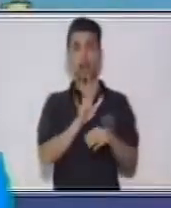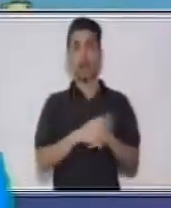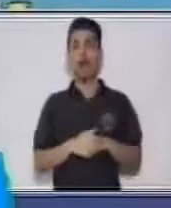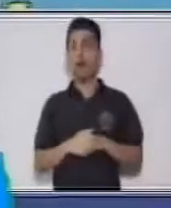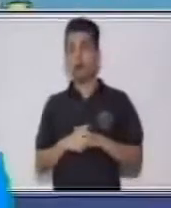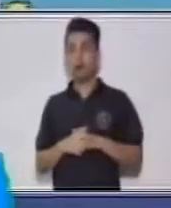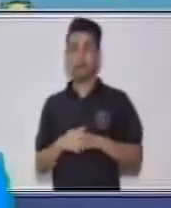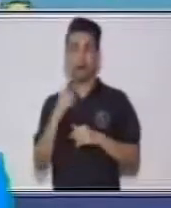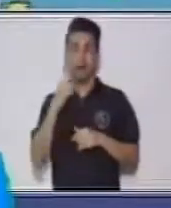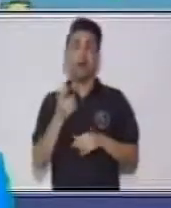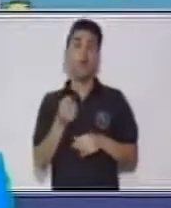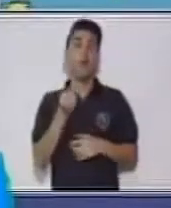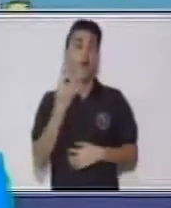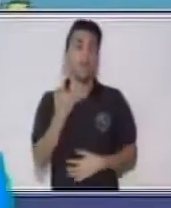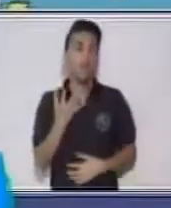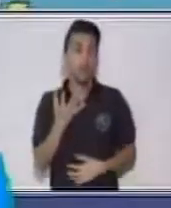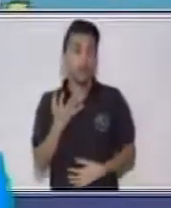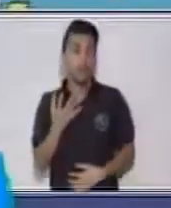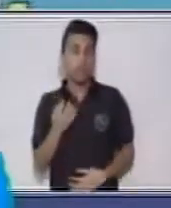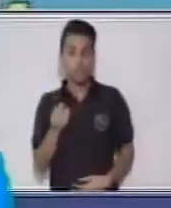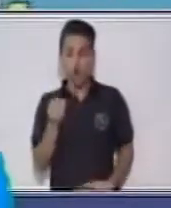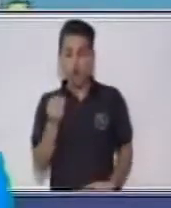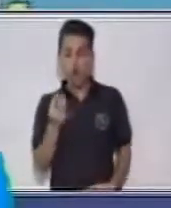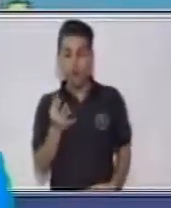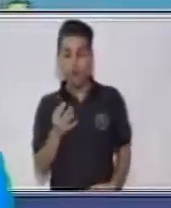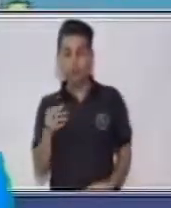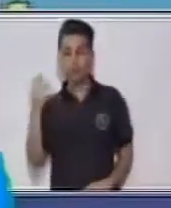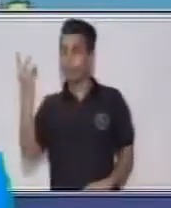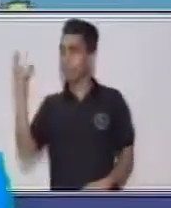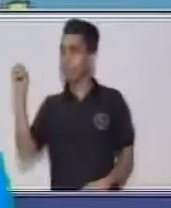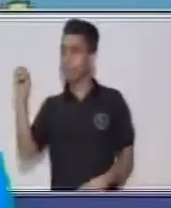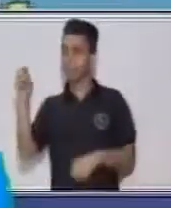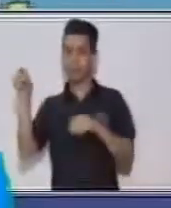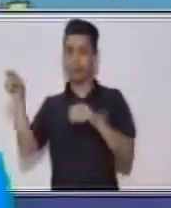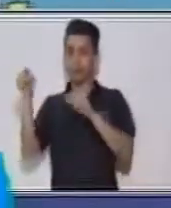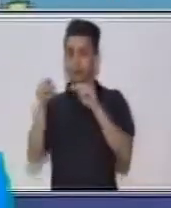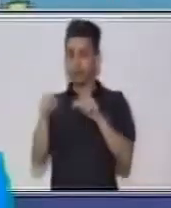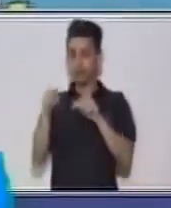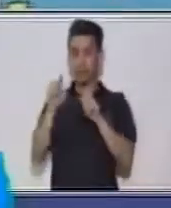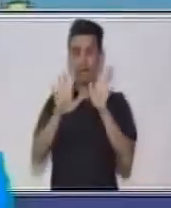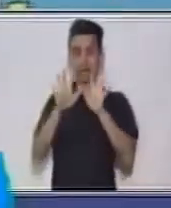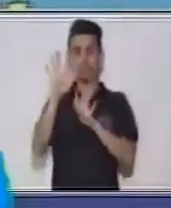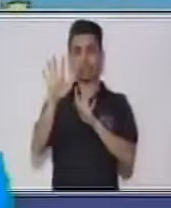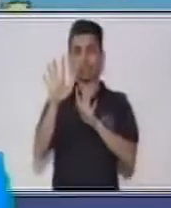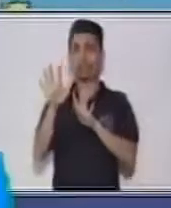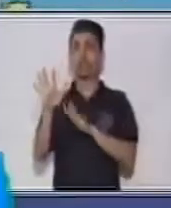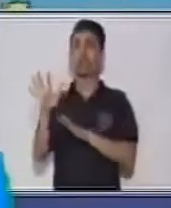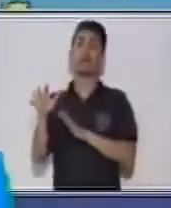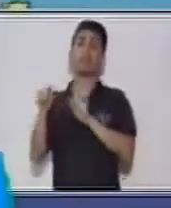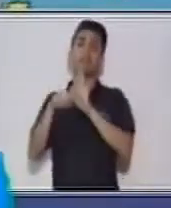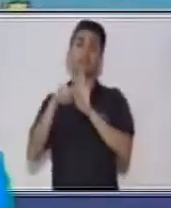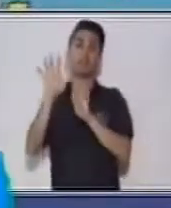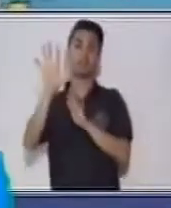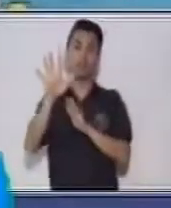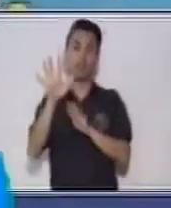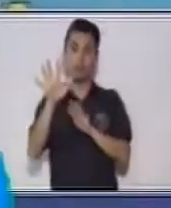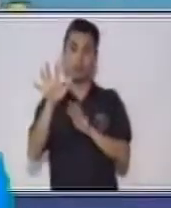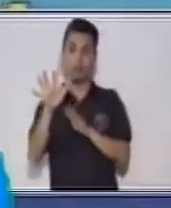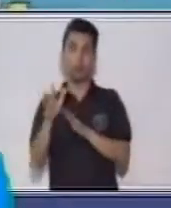cuántos números hay de 20 a 15 restamos 20 menos 15